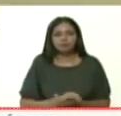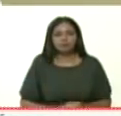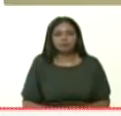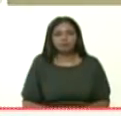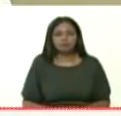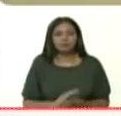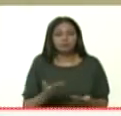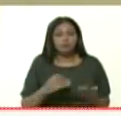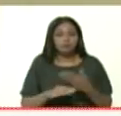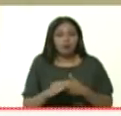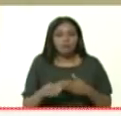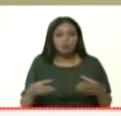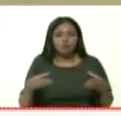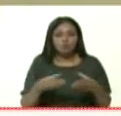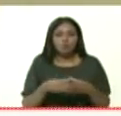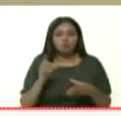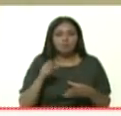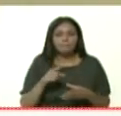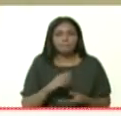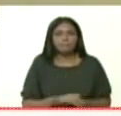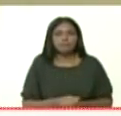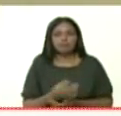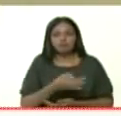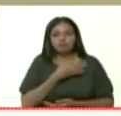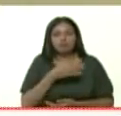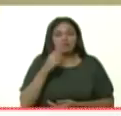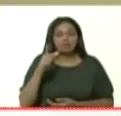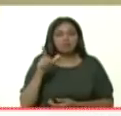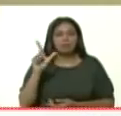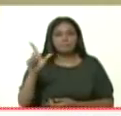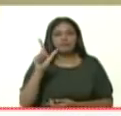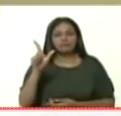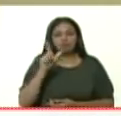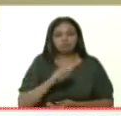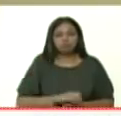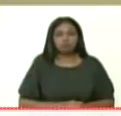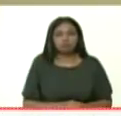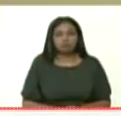Cuando nos vamos al Partido Socialista Unido de Venezuela,